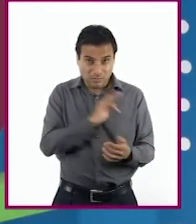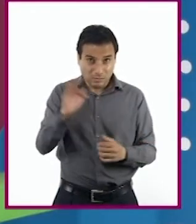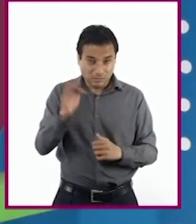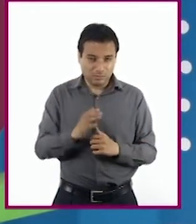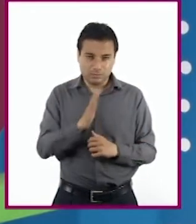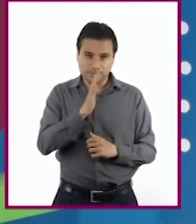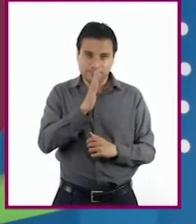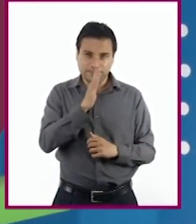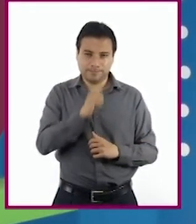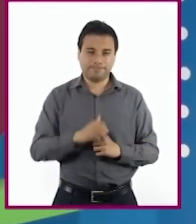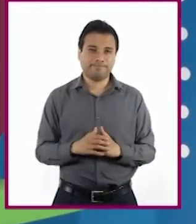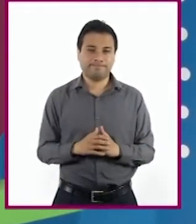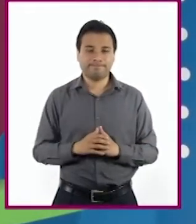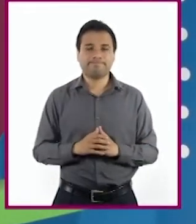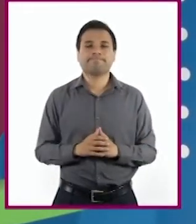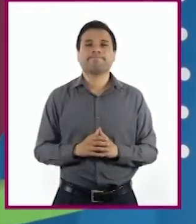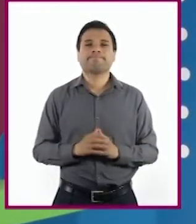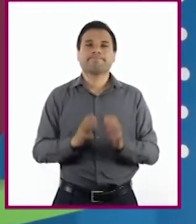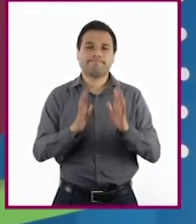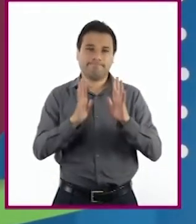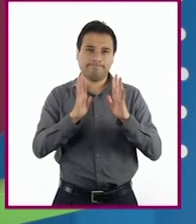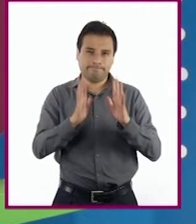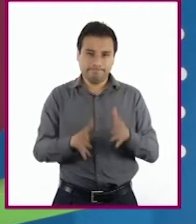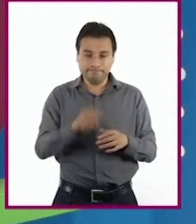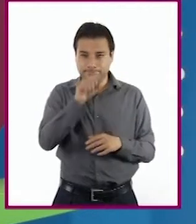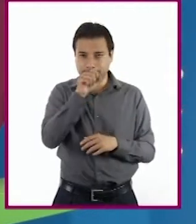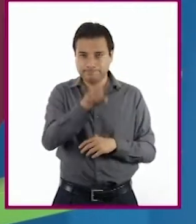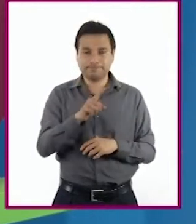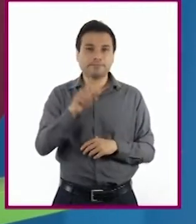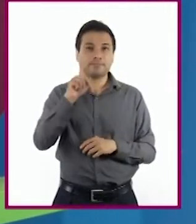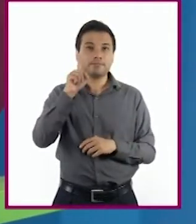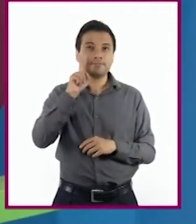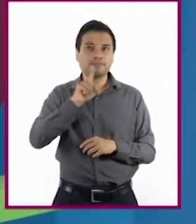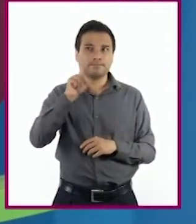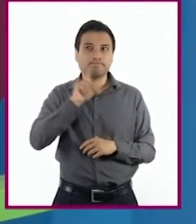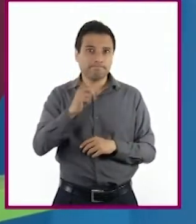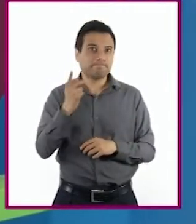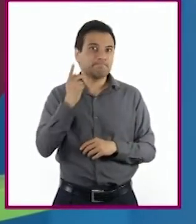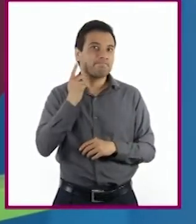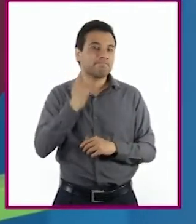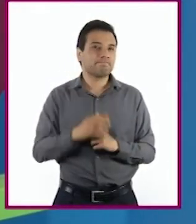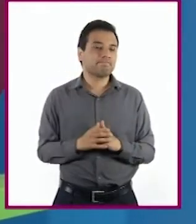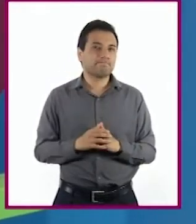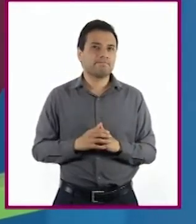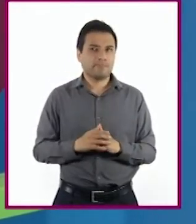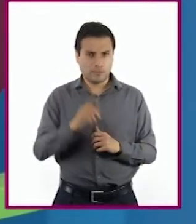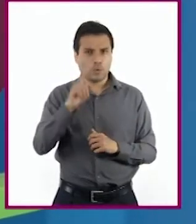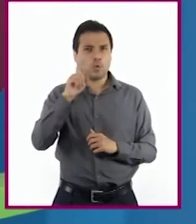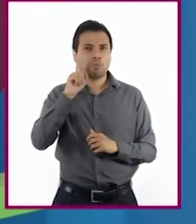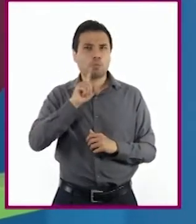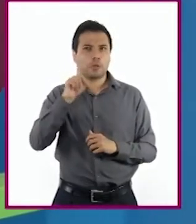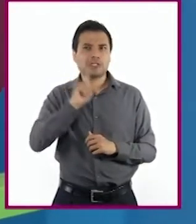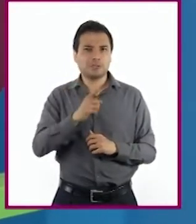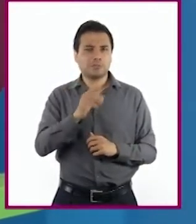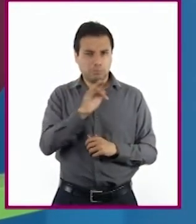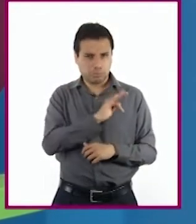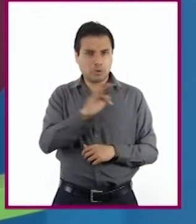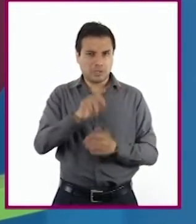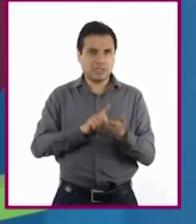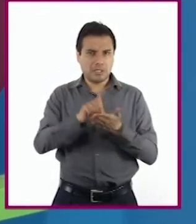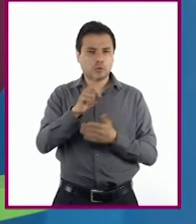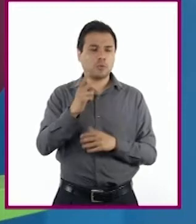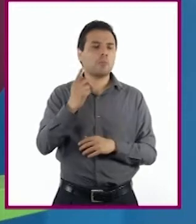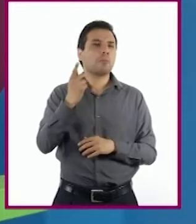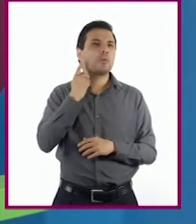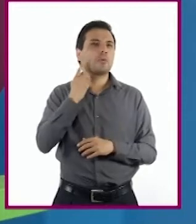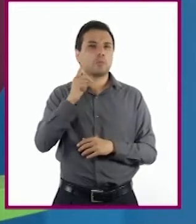Maestro, veo que también es el caso de las mujeres en el ámbito político. Formalmente tienen derecho a participar como